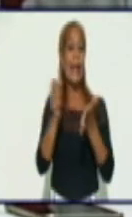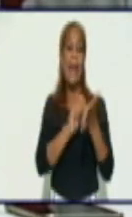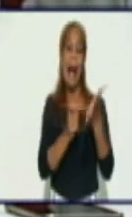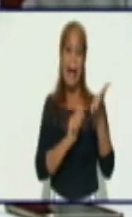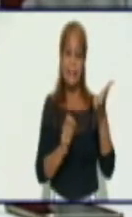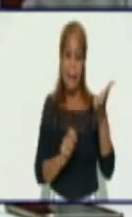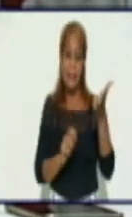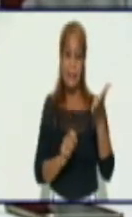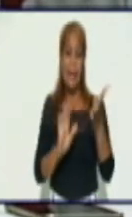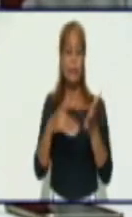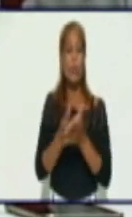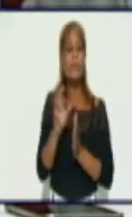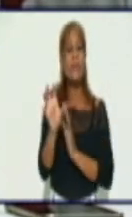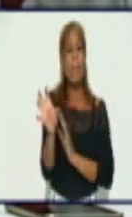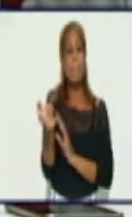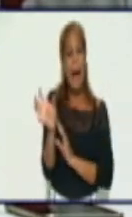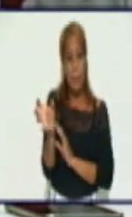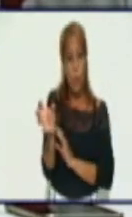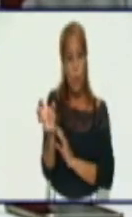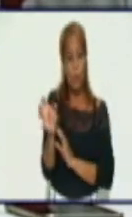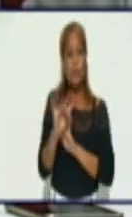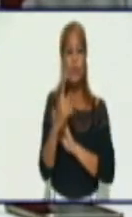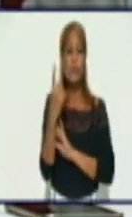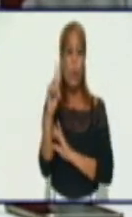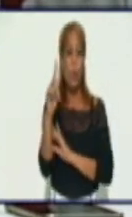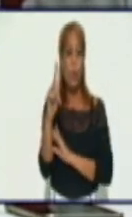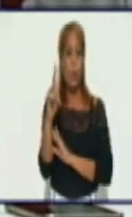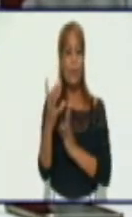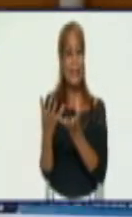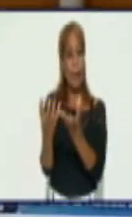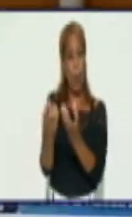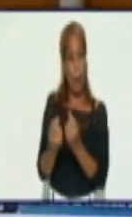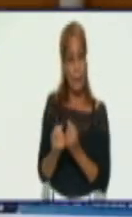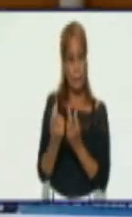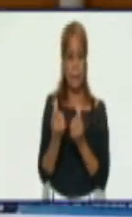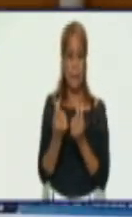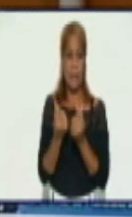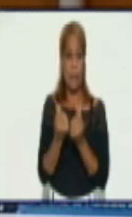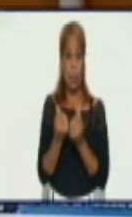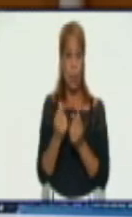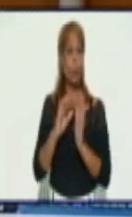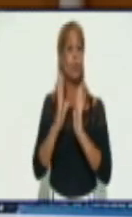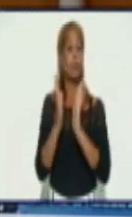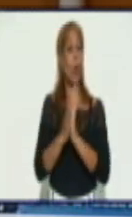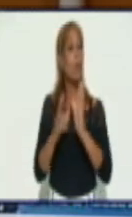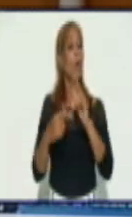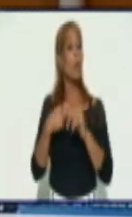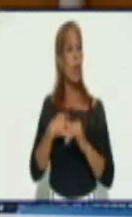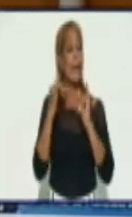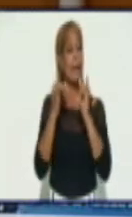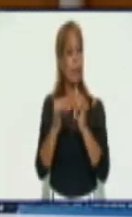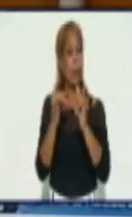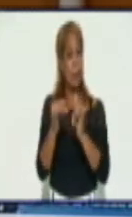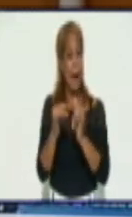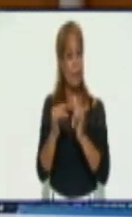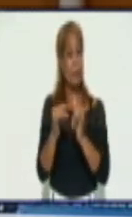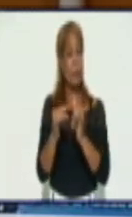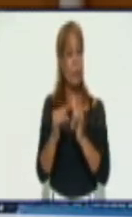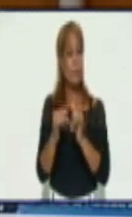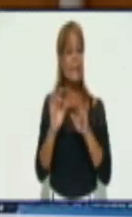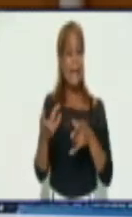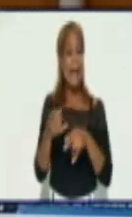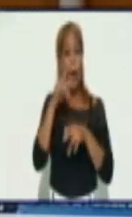mantendrán el despuesto de la extracción en efectivo todo lo que edith será con requerimientos las normas